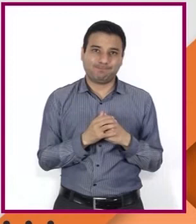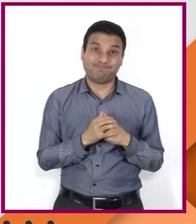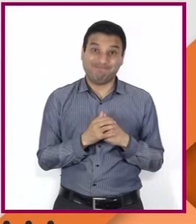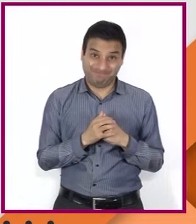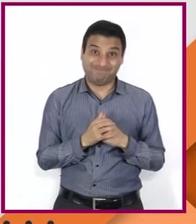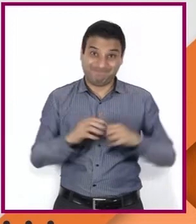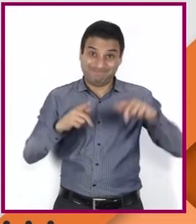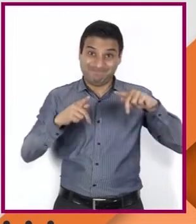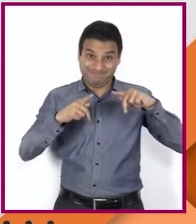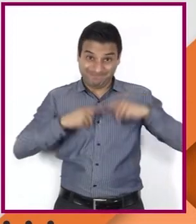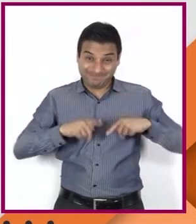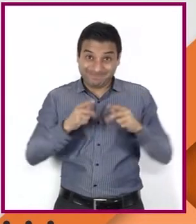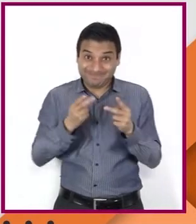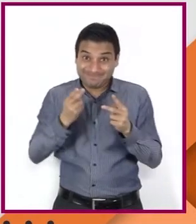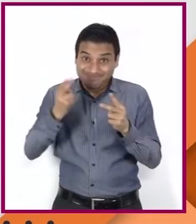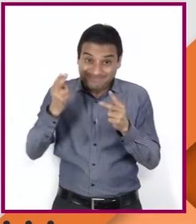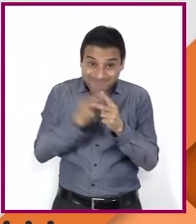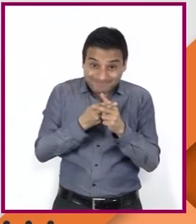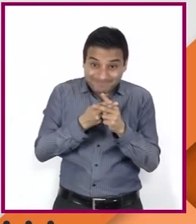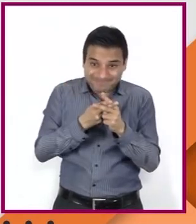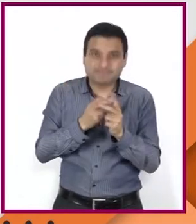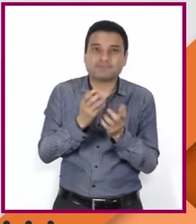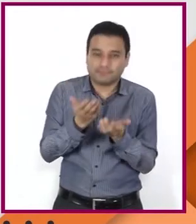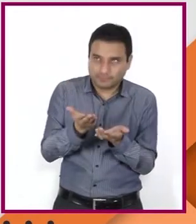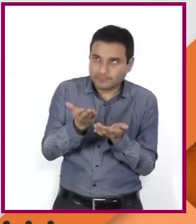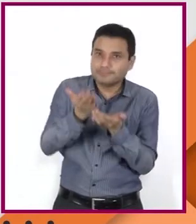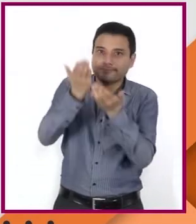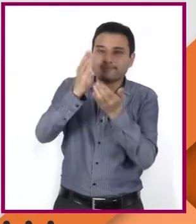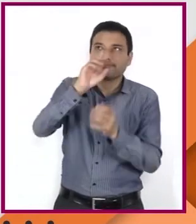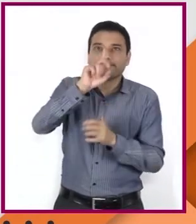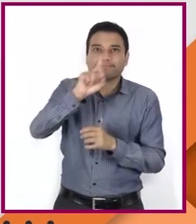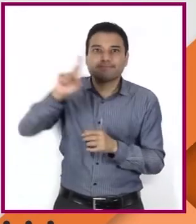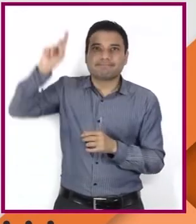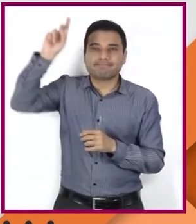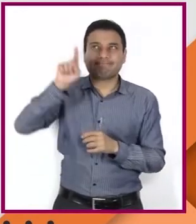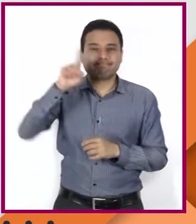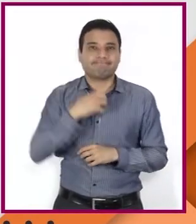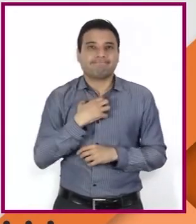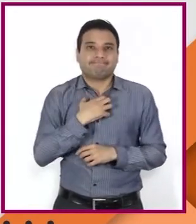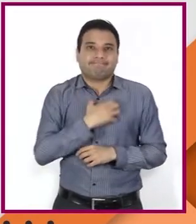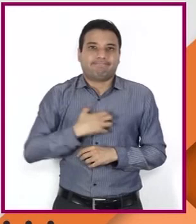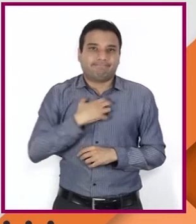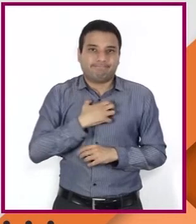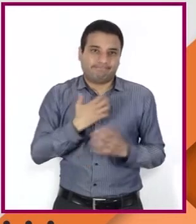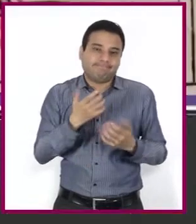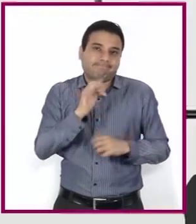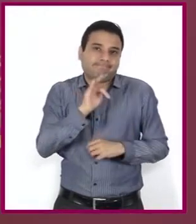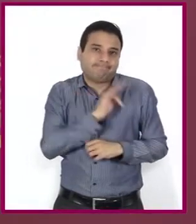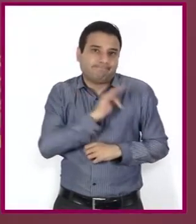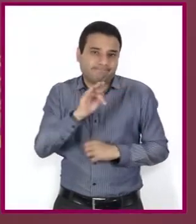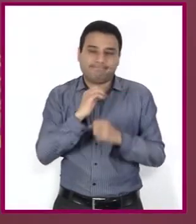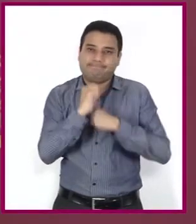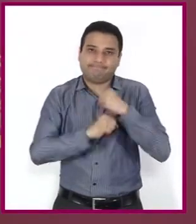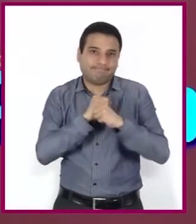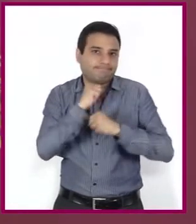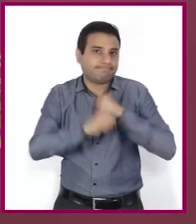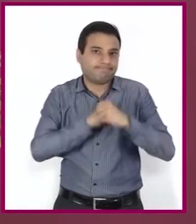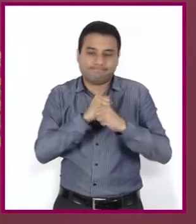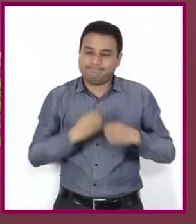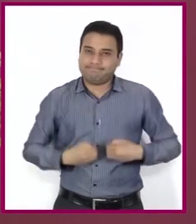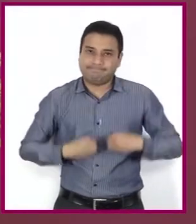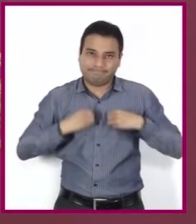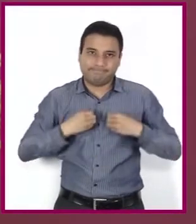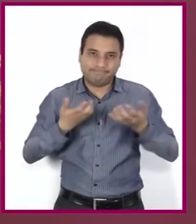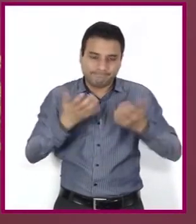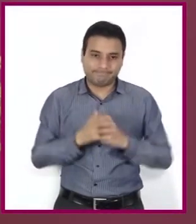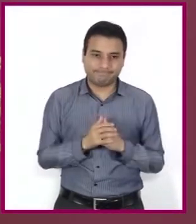través de los sacrificios humanos que se podía retribuir a las divinidades y así mantener el mundo funcionando. El pueblo mexica, que se